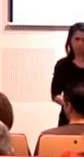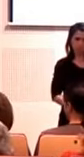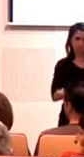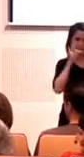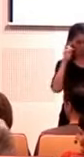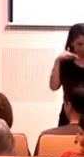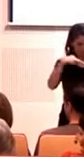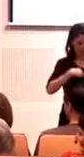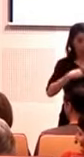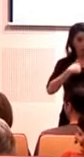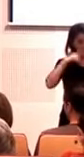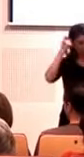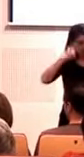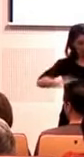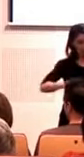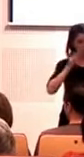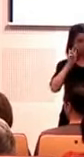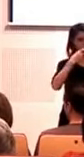cuando yo me desnudo y